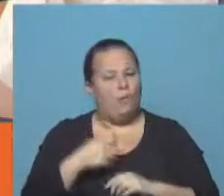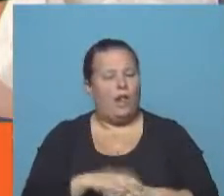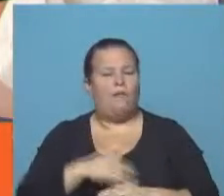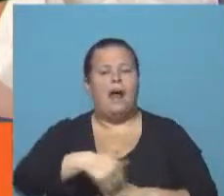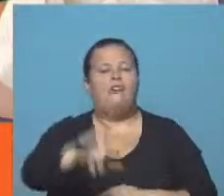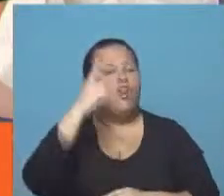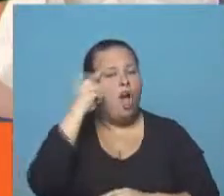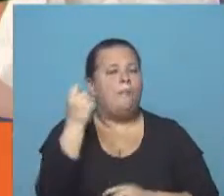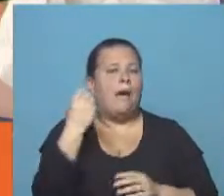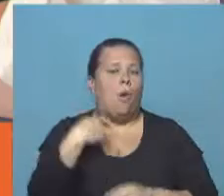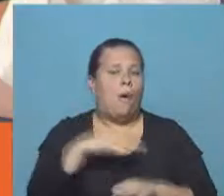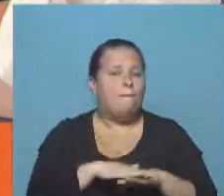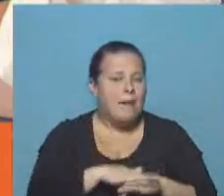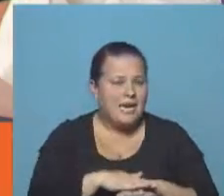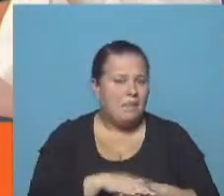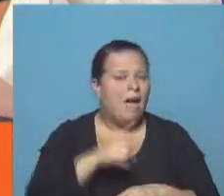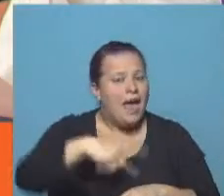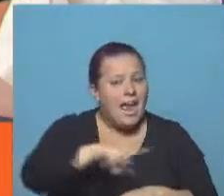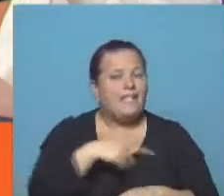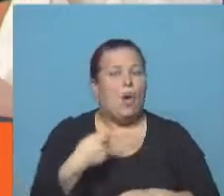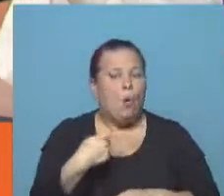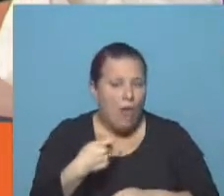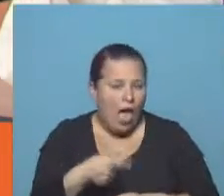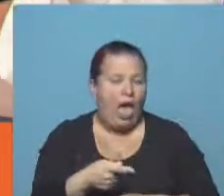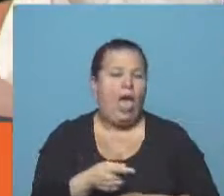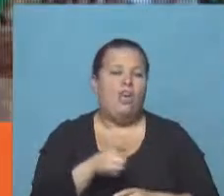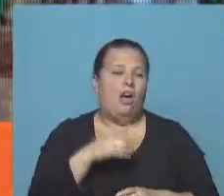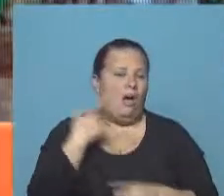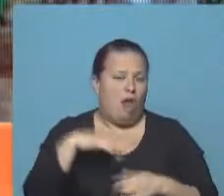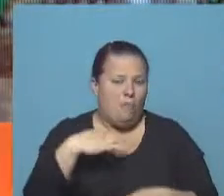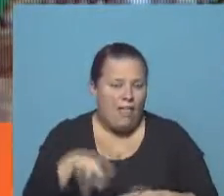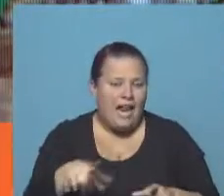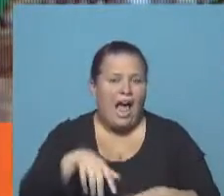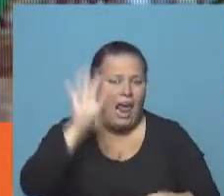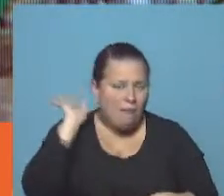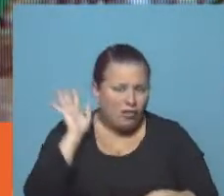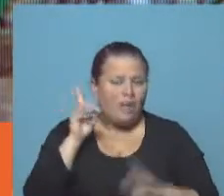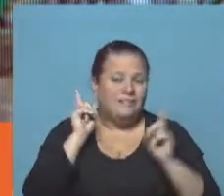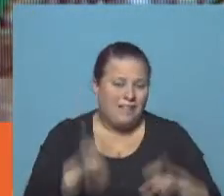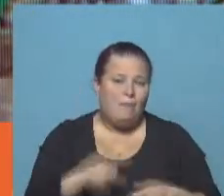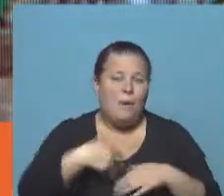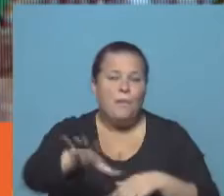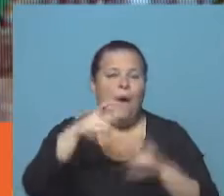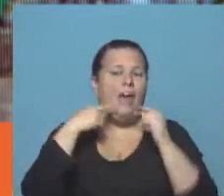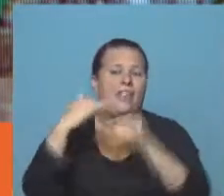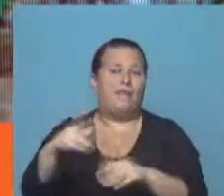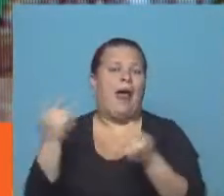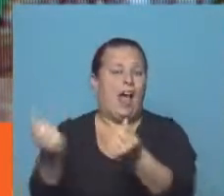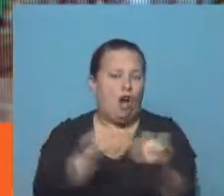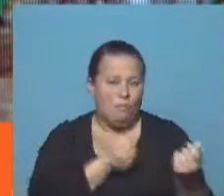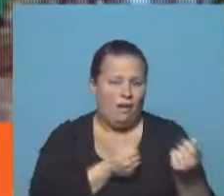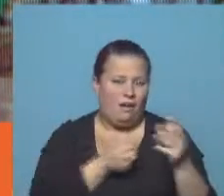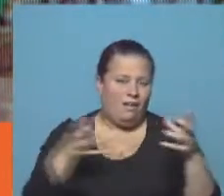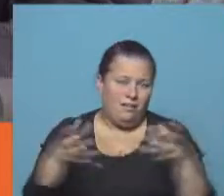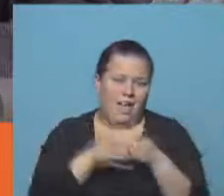no se prioriza la jubilación mínima, que es aquella jubilación que toca a los más vulnerables, que son la mayoría, y que además va destinada completamente a consumo. Entonces tiene una